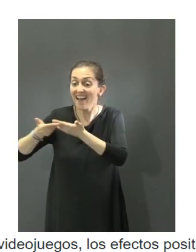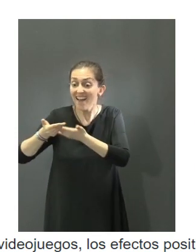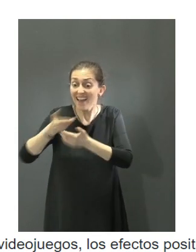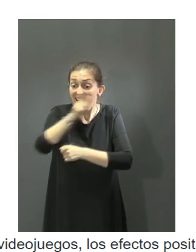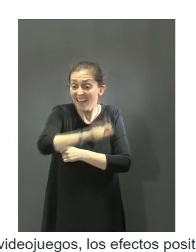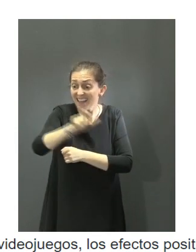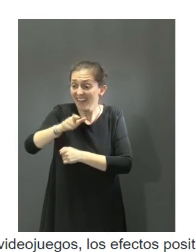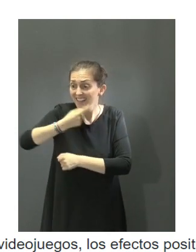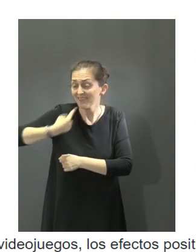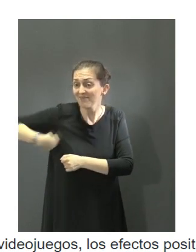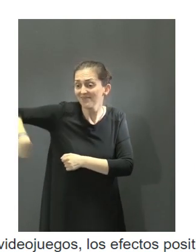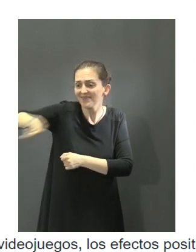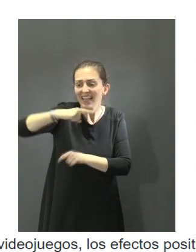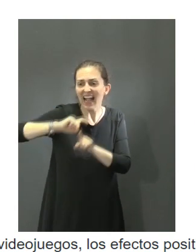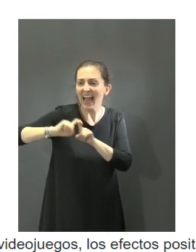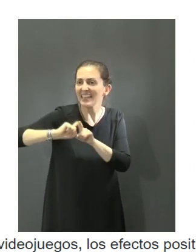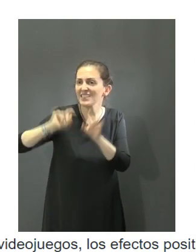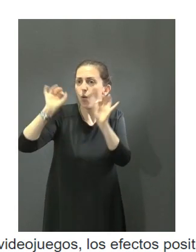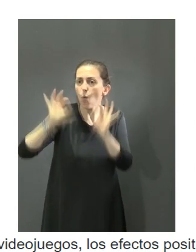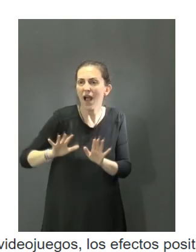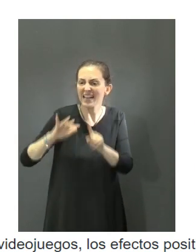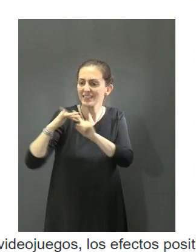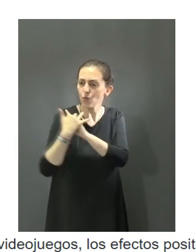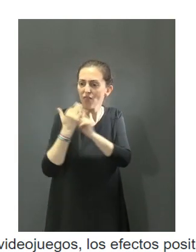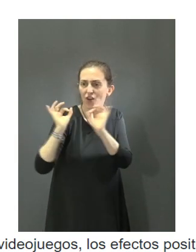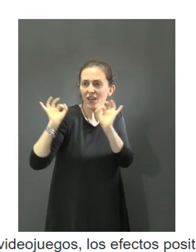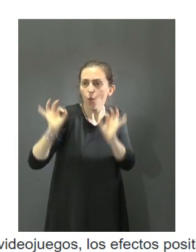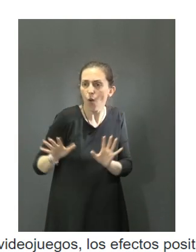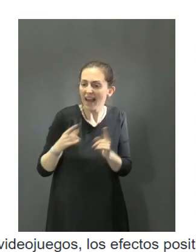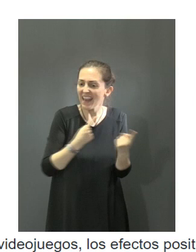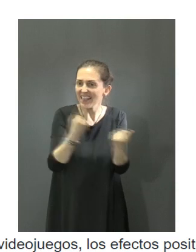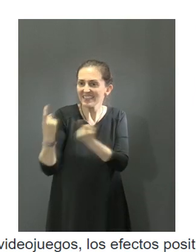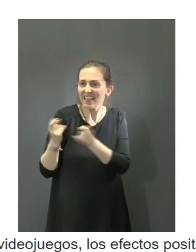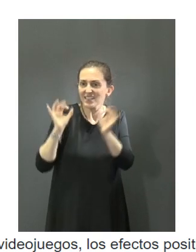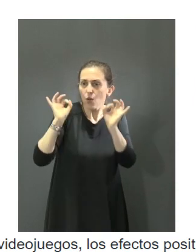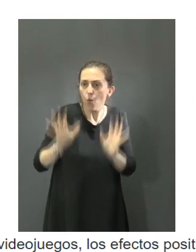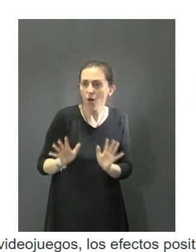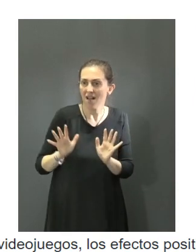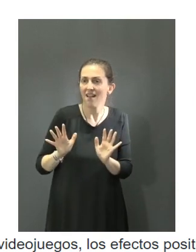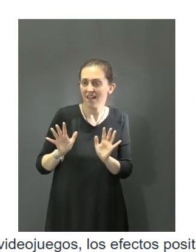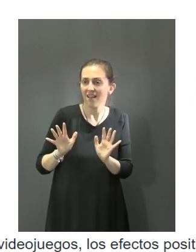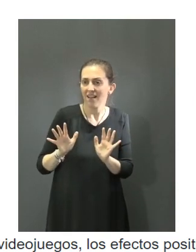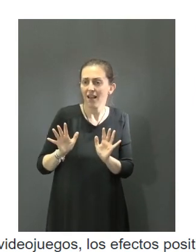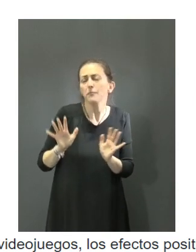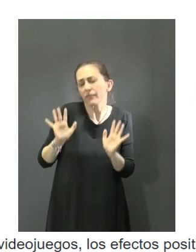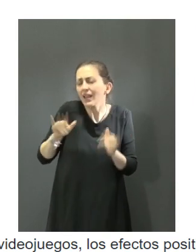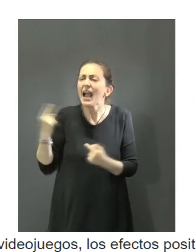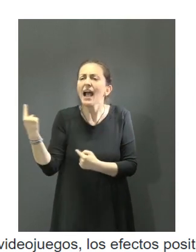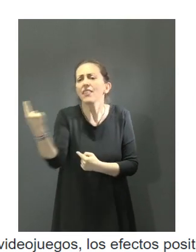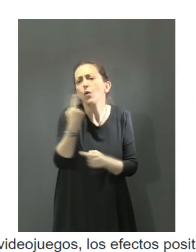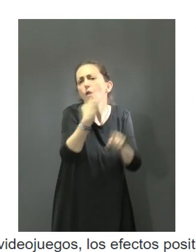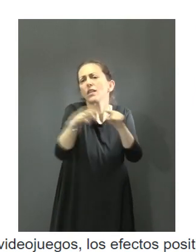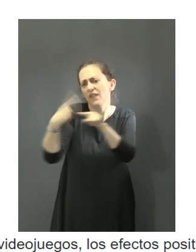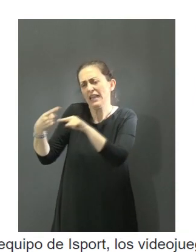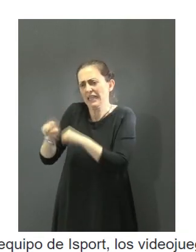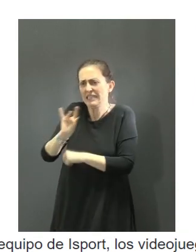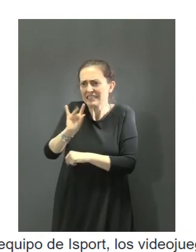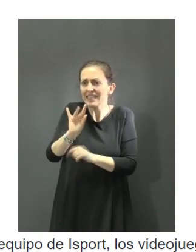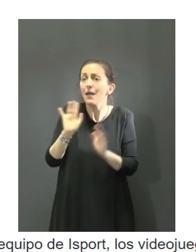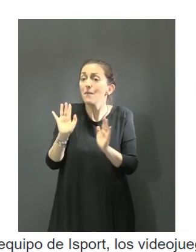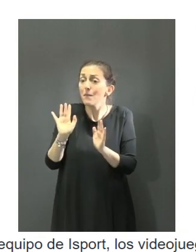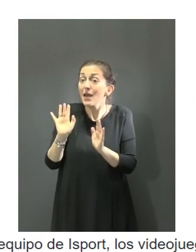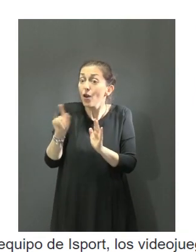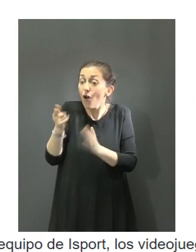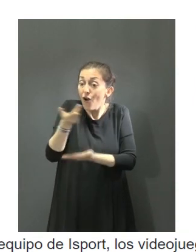misma casuística y las mismas necesidades en cierto punto, aunque cada niño es diferente, pero hay